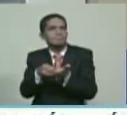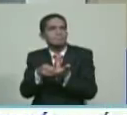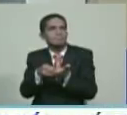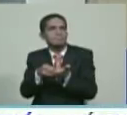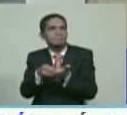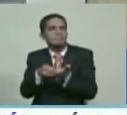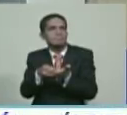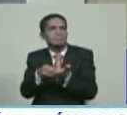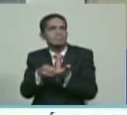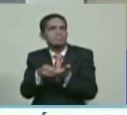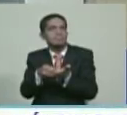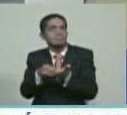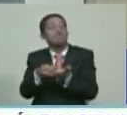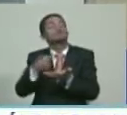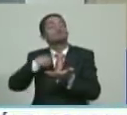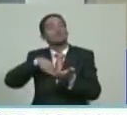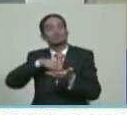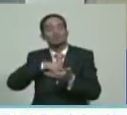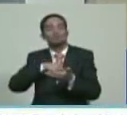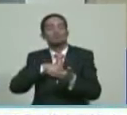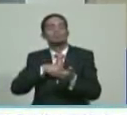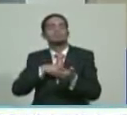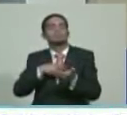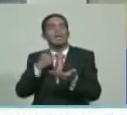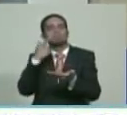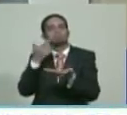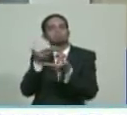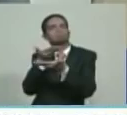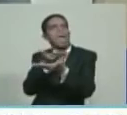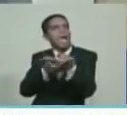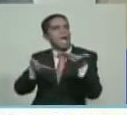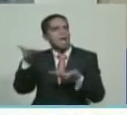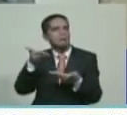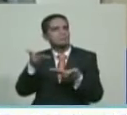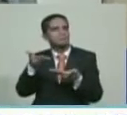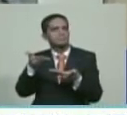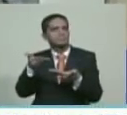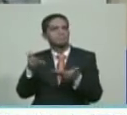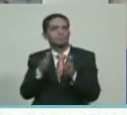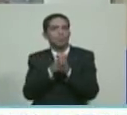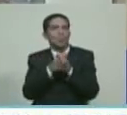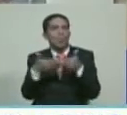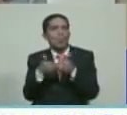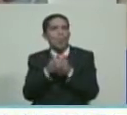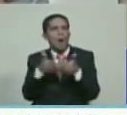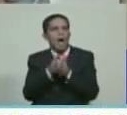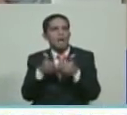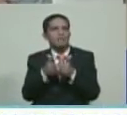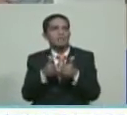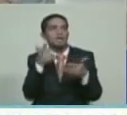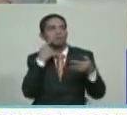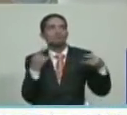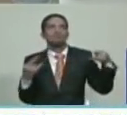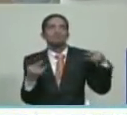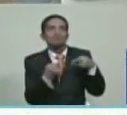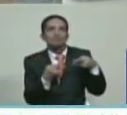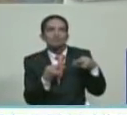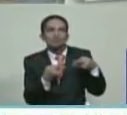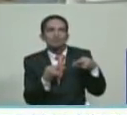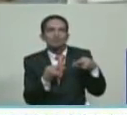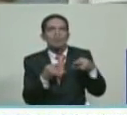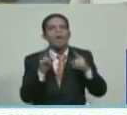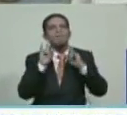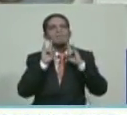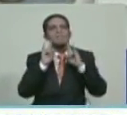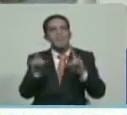sustituido temporalmente estás wallet para que se haga la descarga directamente desde